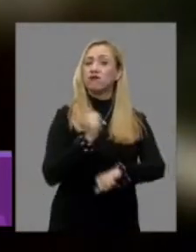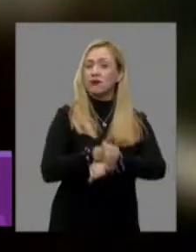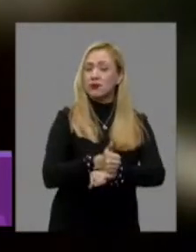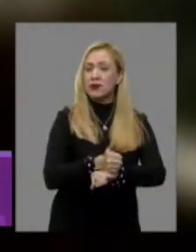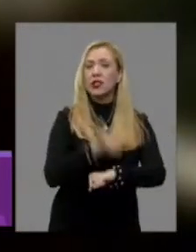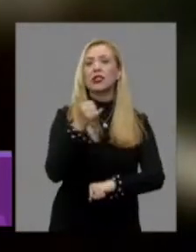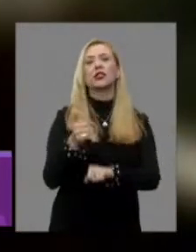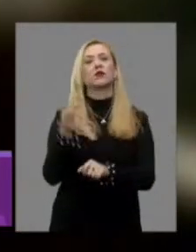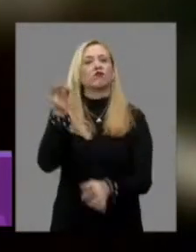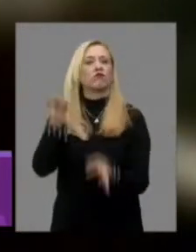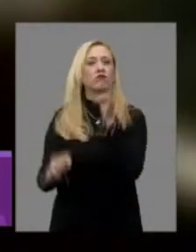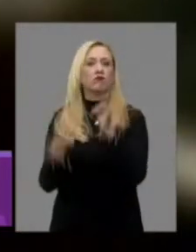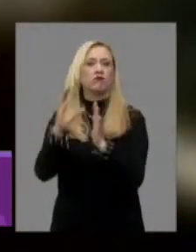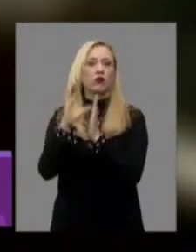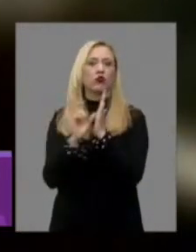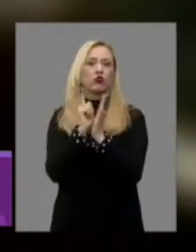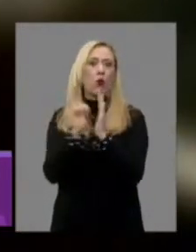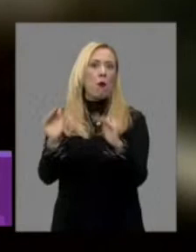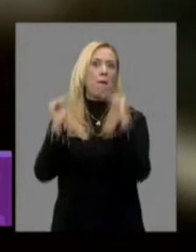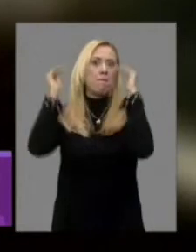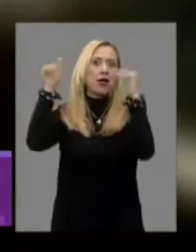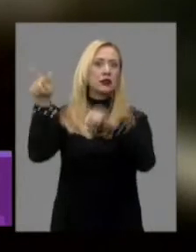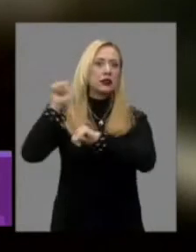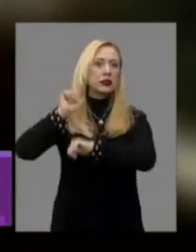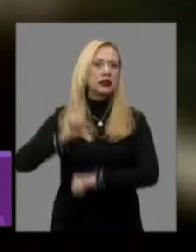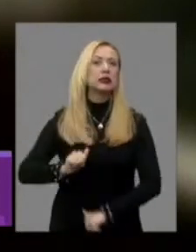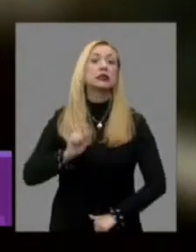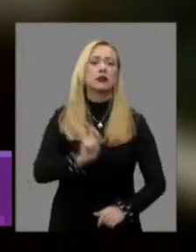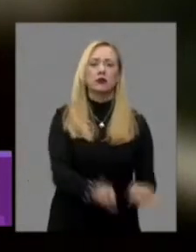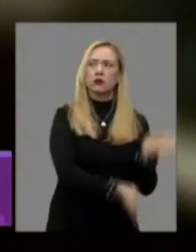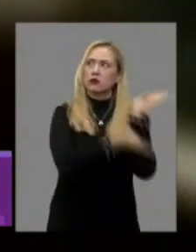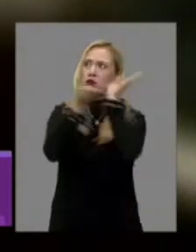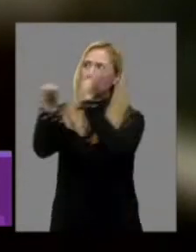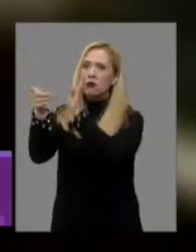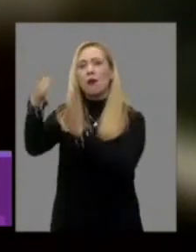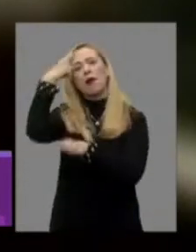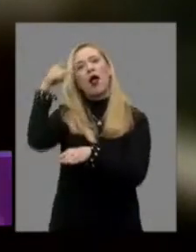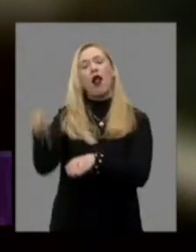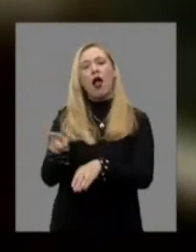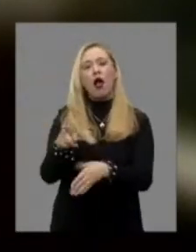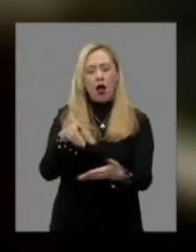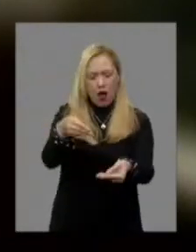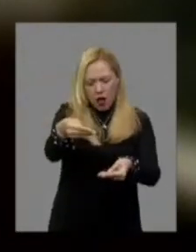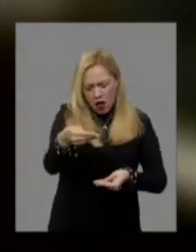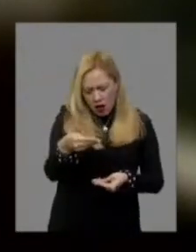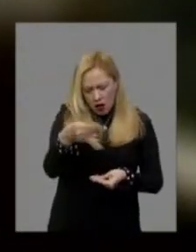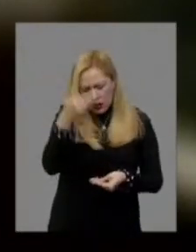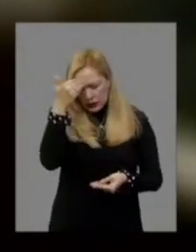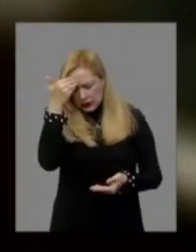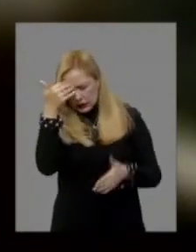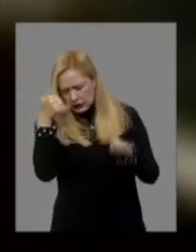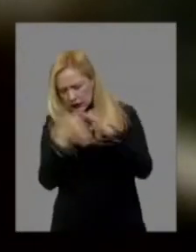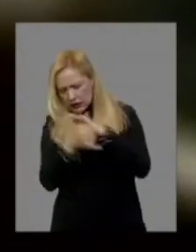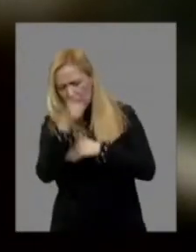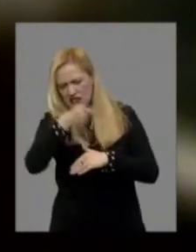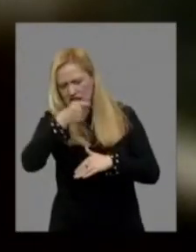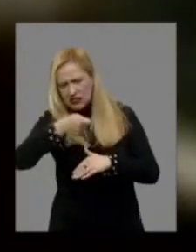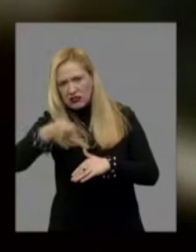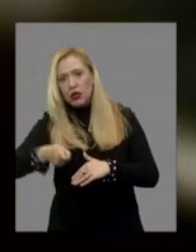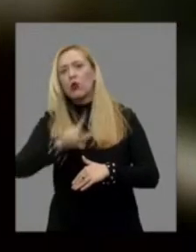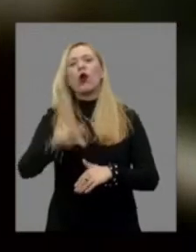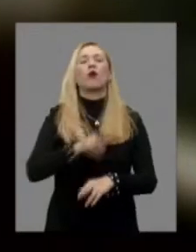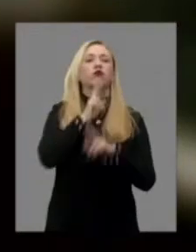tribunales constitucionales encargados de su conocimiento y resolución. Lo que ha pasado es que, como he